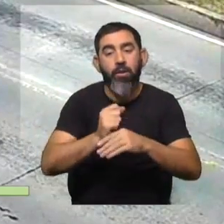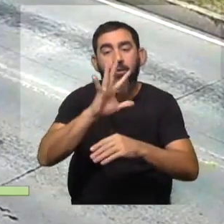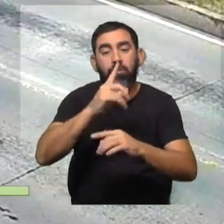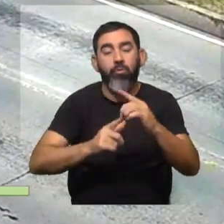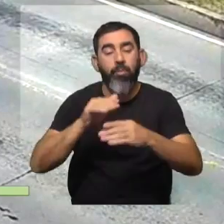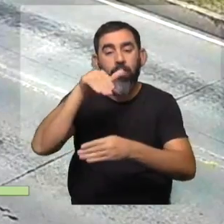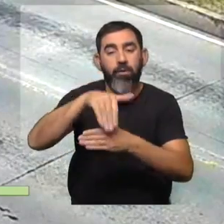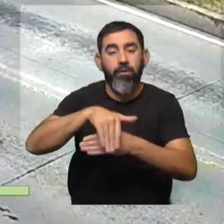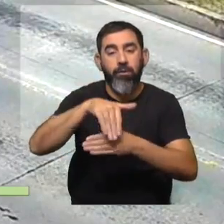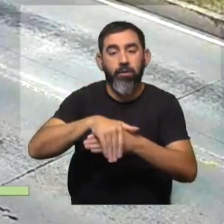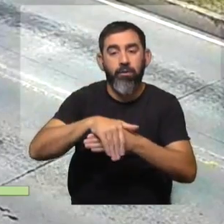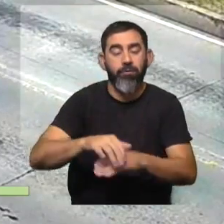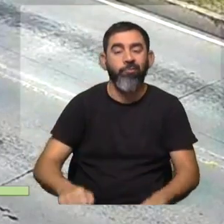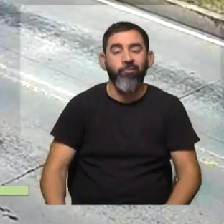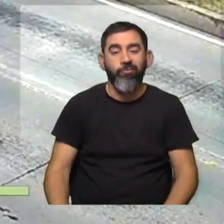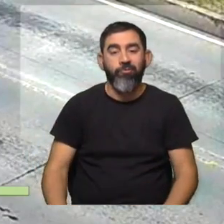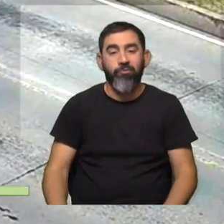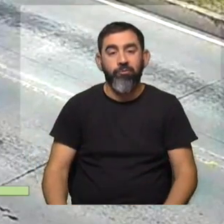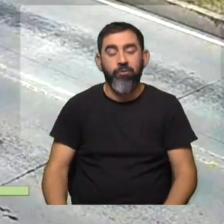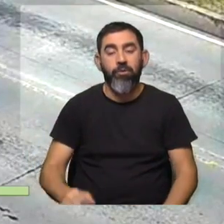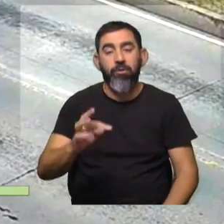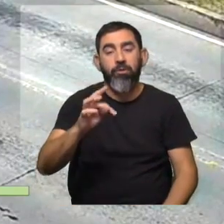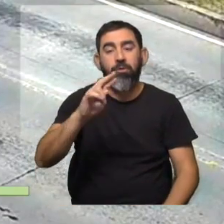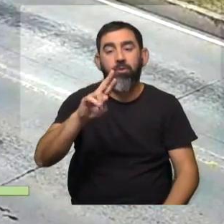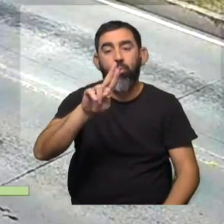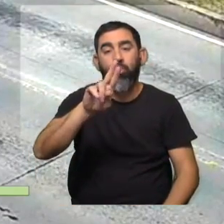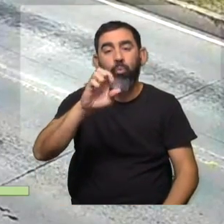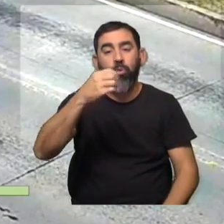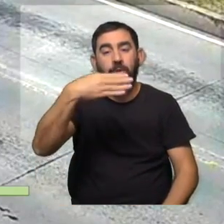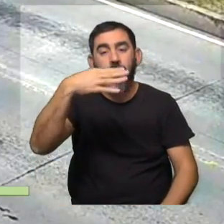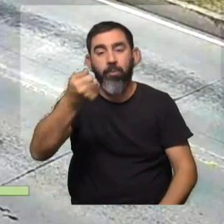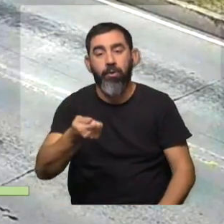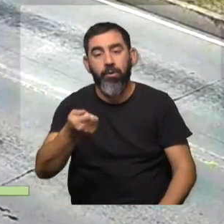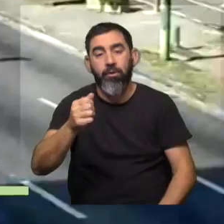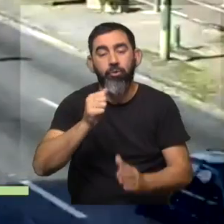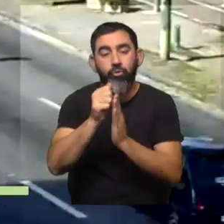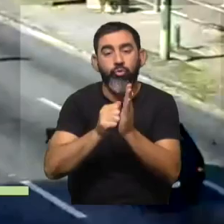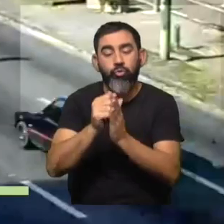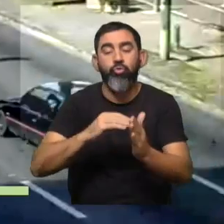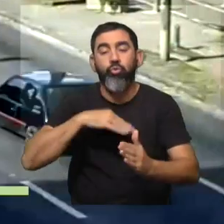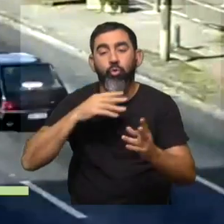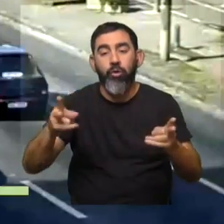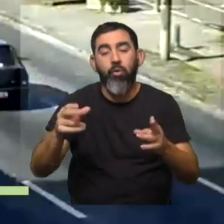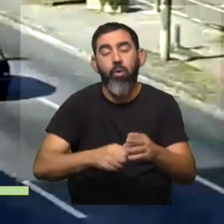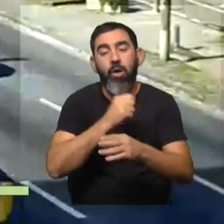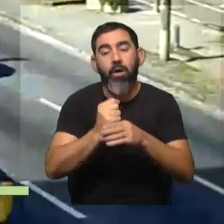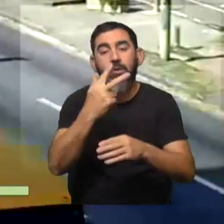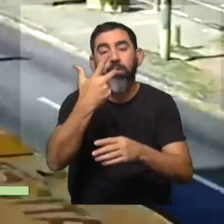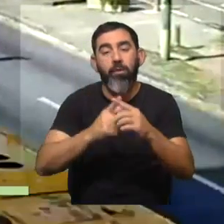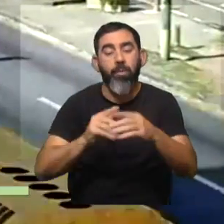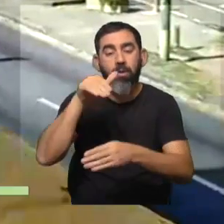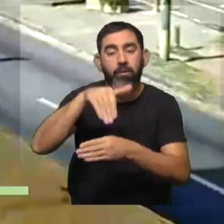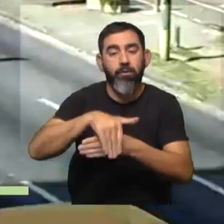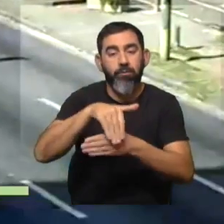y 30 horas hay trabajo de carga descarga Andrés Martínez trueba Martínez trueba entre Soriano y canelones hasta las 15:30 horas también